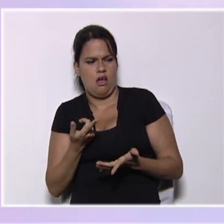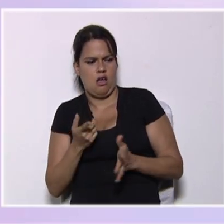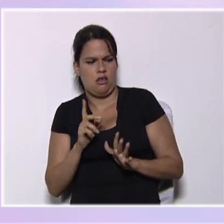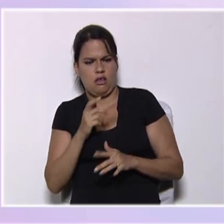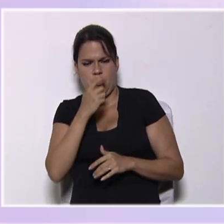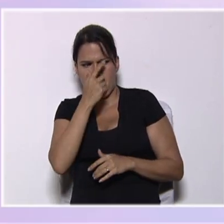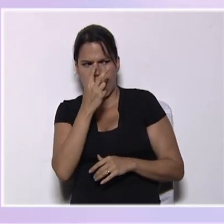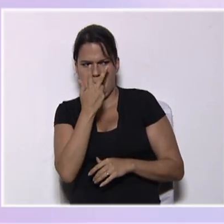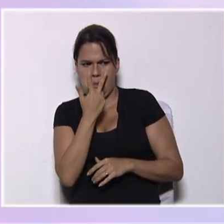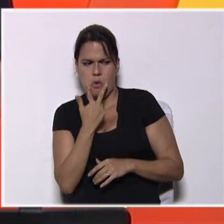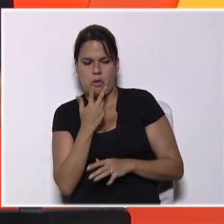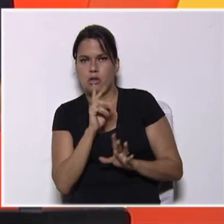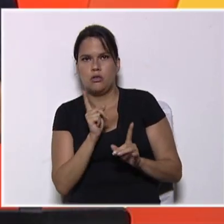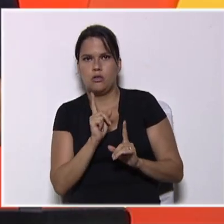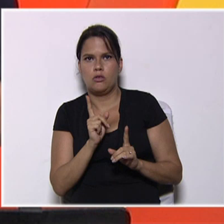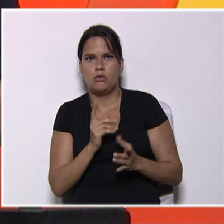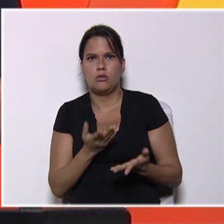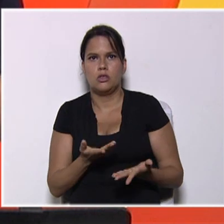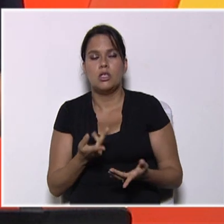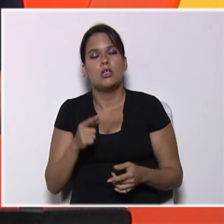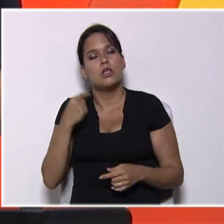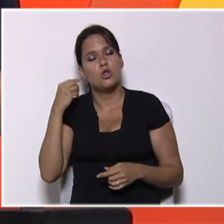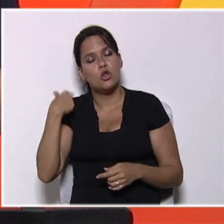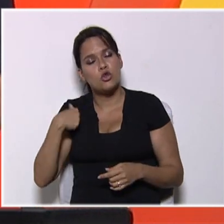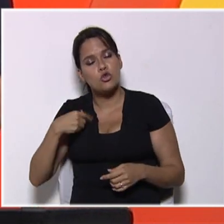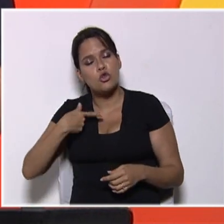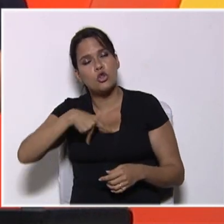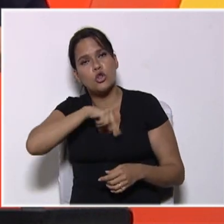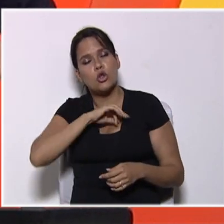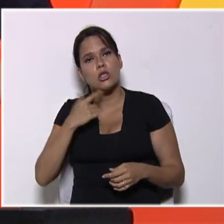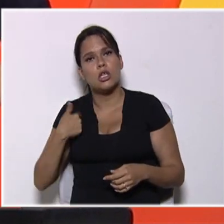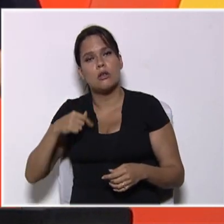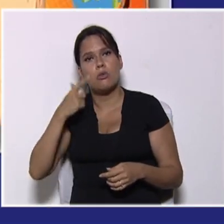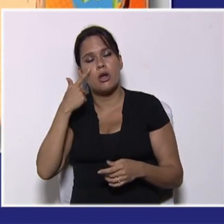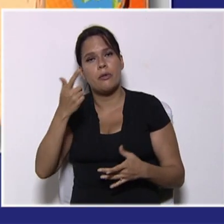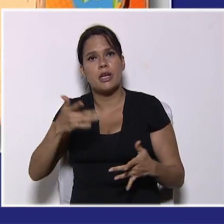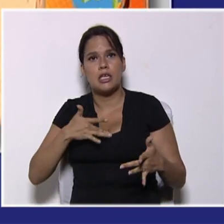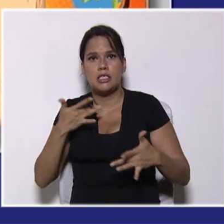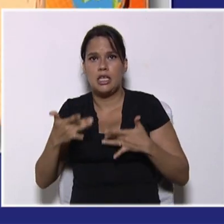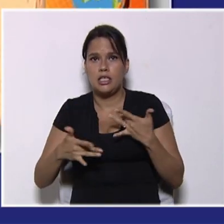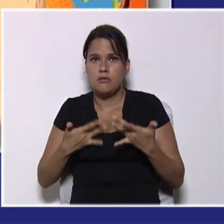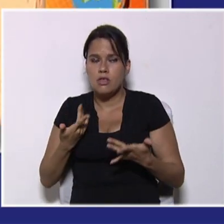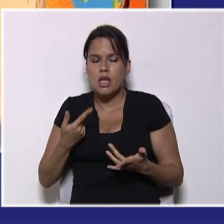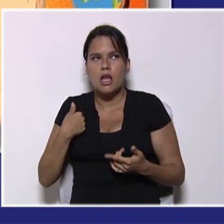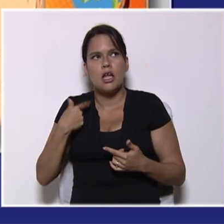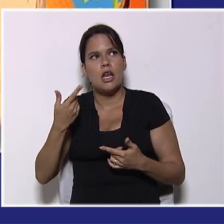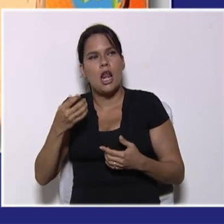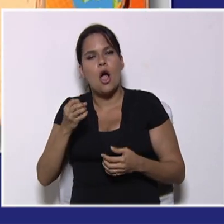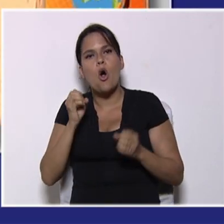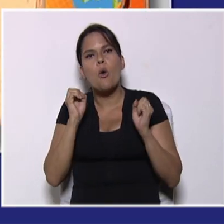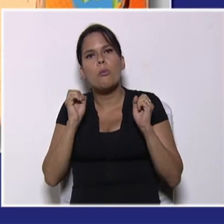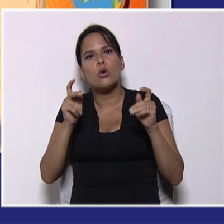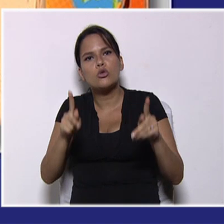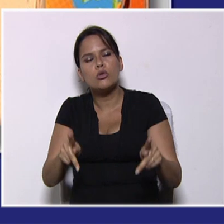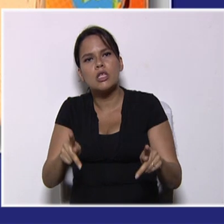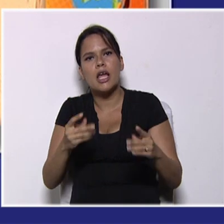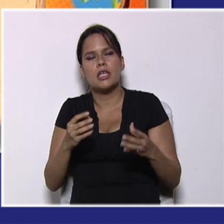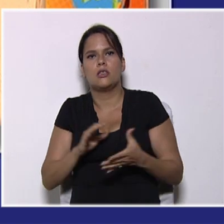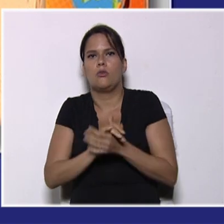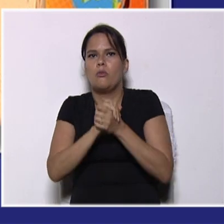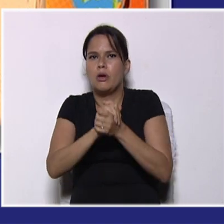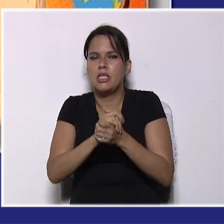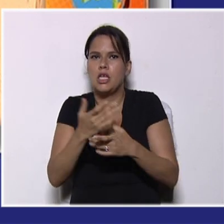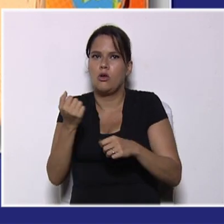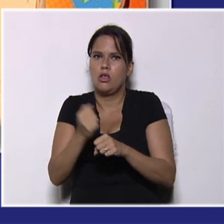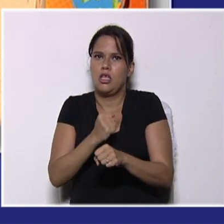o peyorativo, y resulta que nosotros tenemos que ver en esas actividades la oportunidad de ser solidarios, de ser compañeros, de trabajar